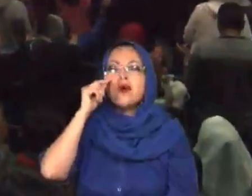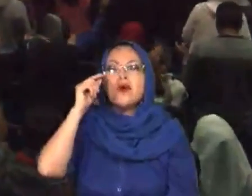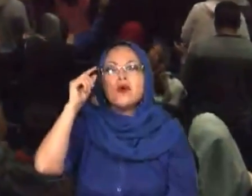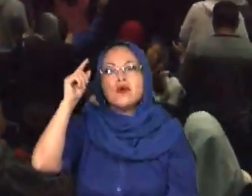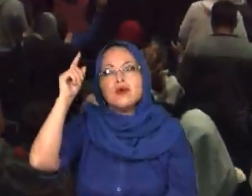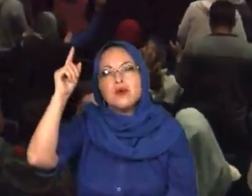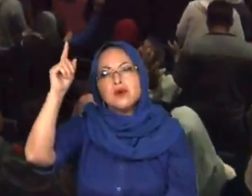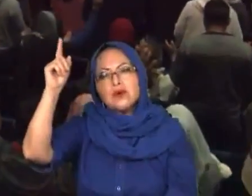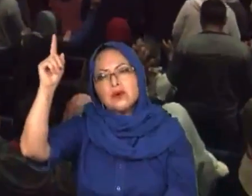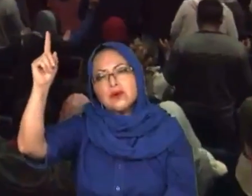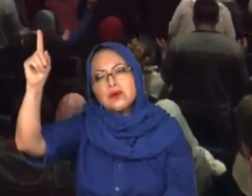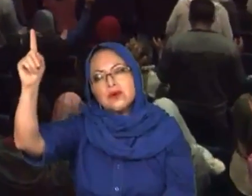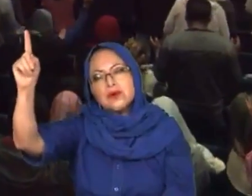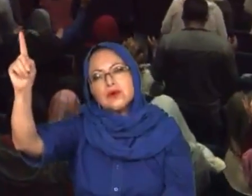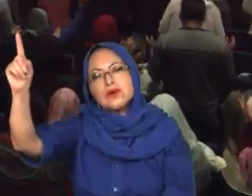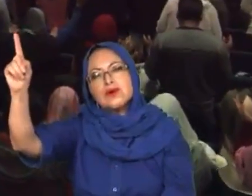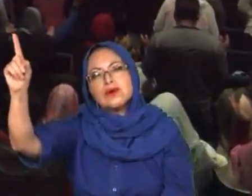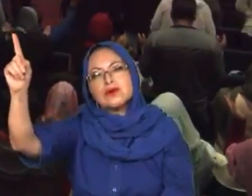Señor.